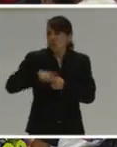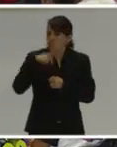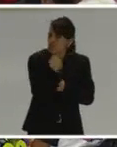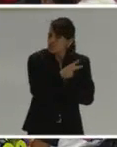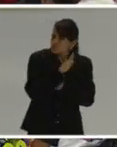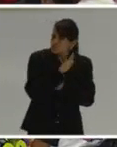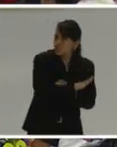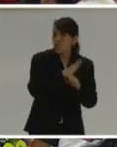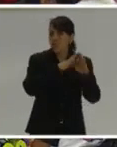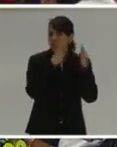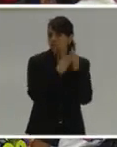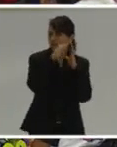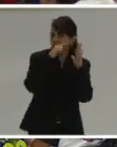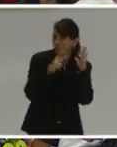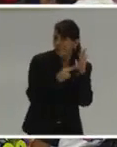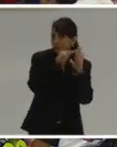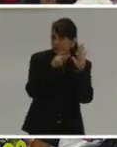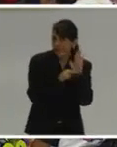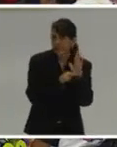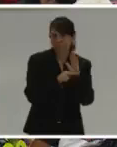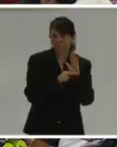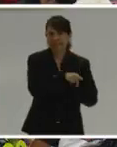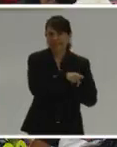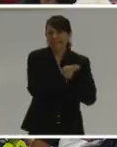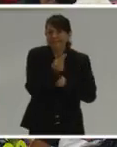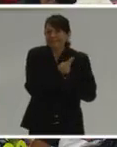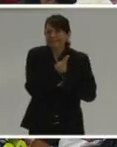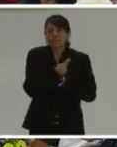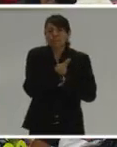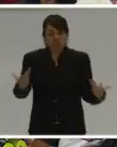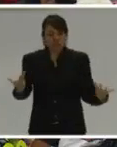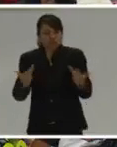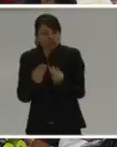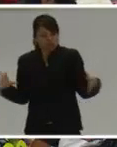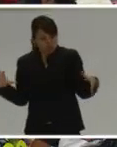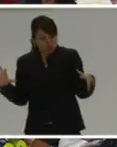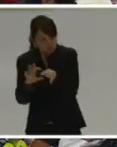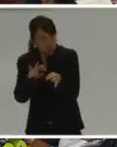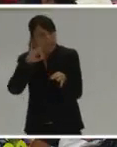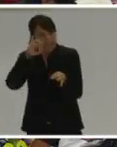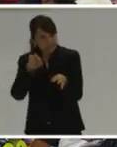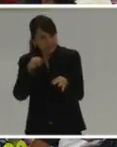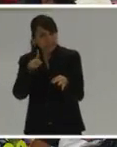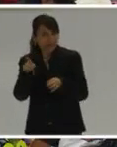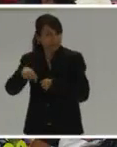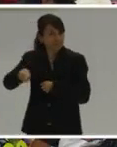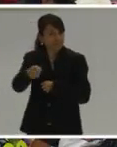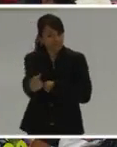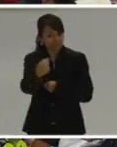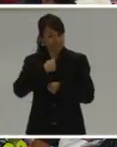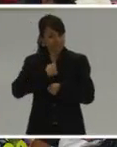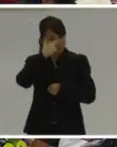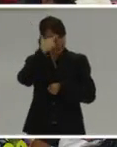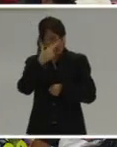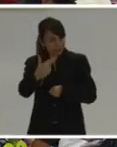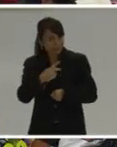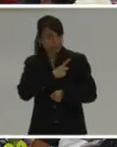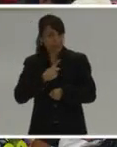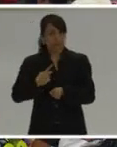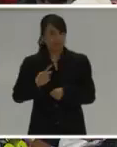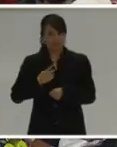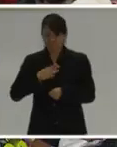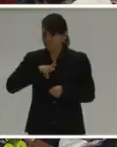estar unidos, pero que nos respeten nuestra diversidad de pensamiento, nuestra diversidad